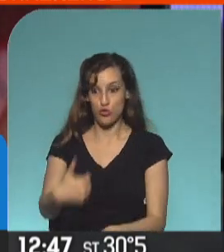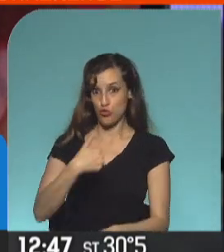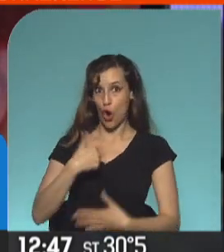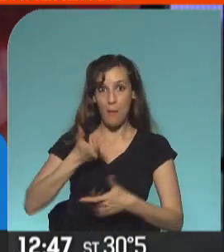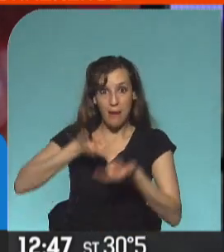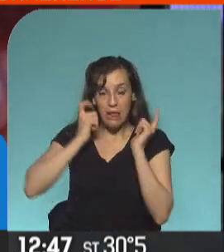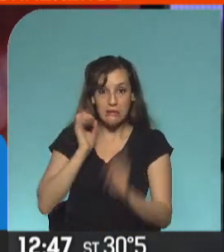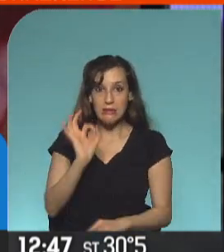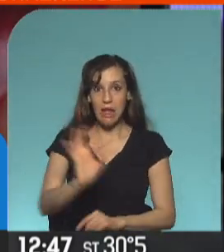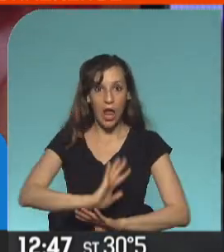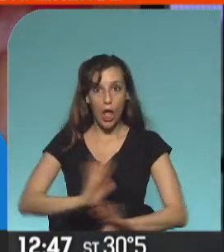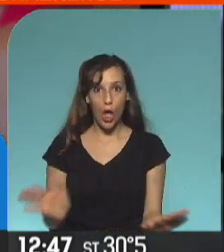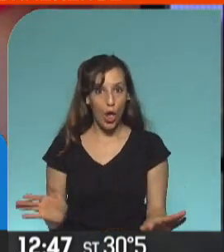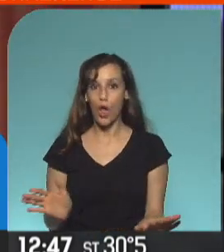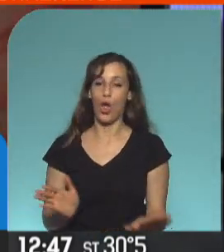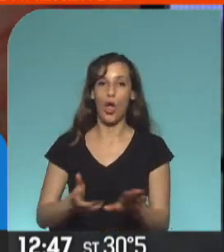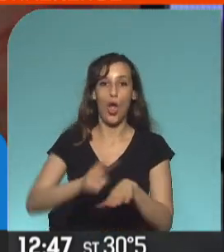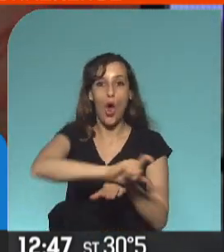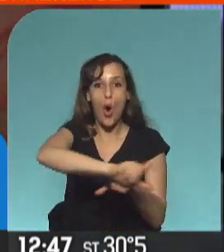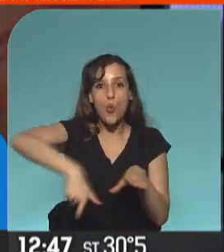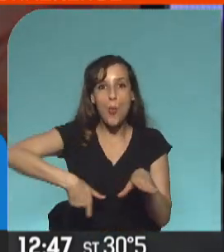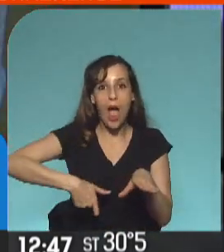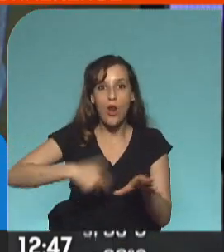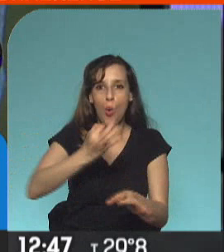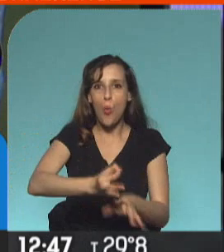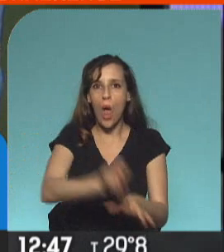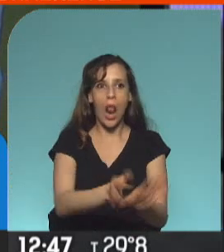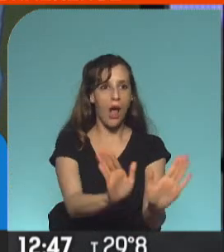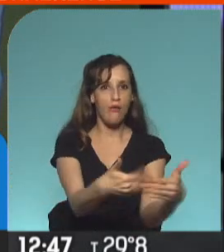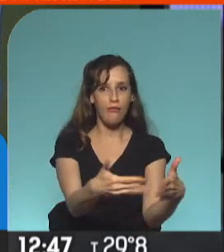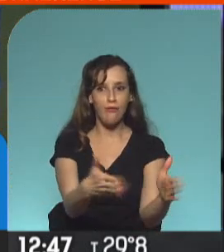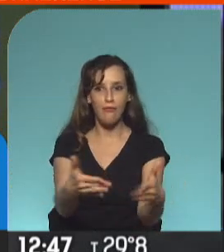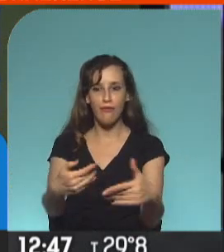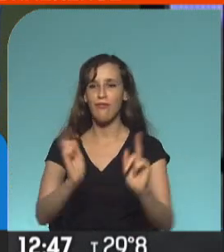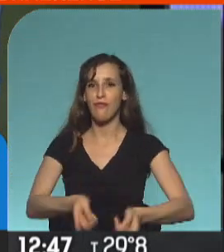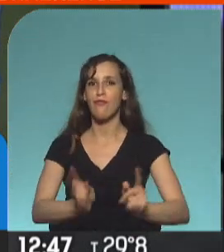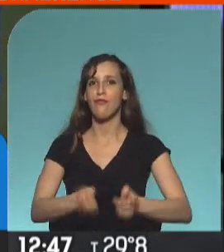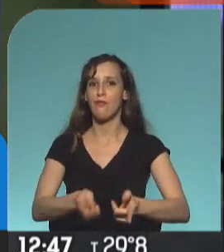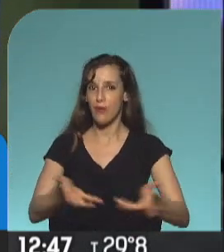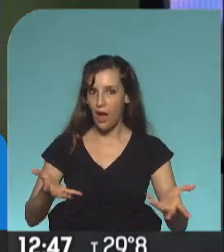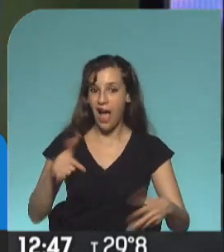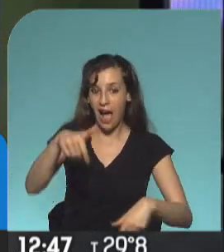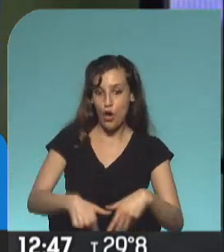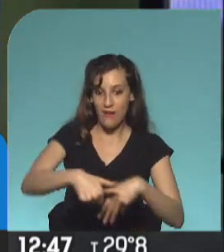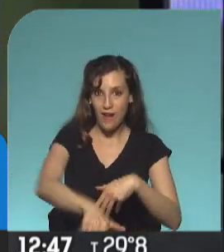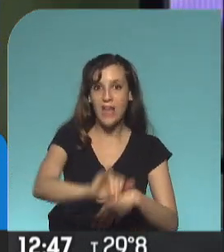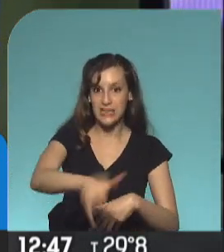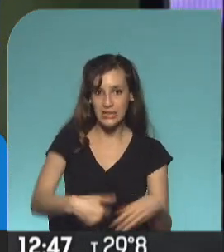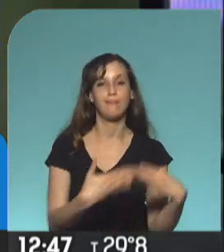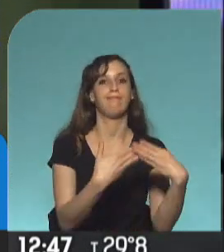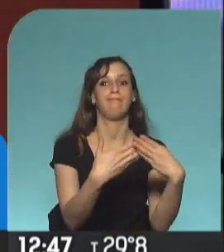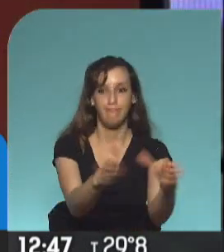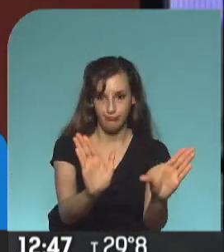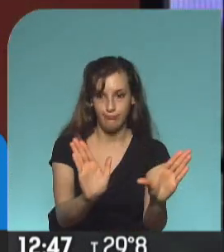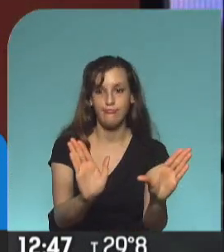del conurbano, que nadie arrancó porque claro, todas las escuelas son muy grandes y ningún distrito del conurbano había llegado a